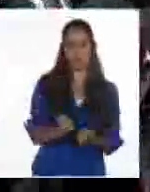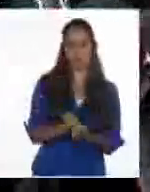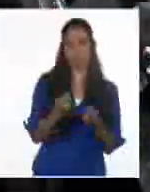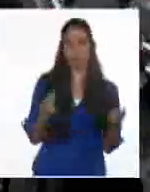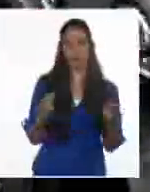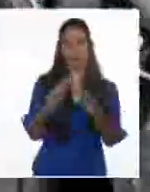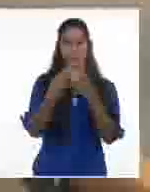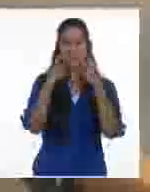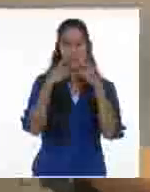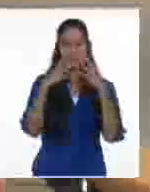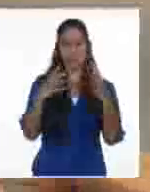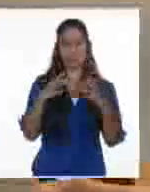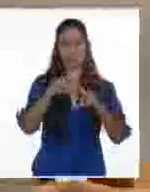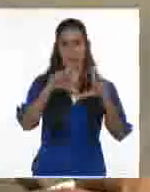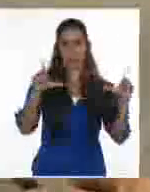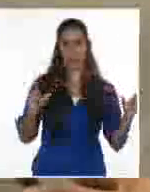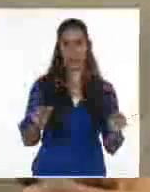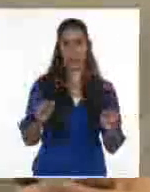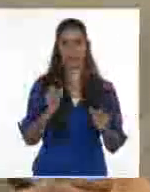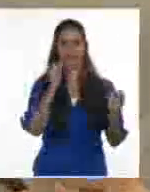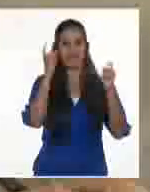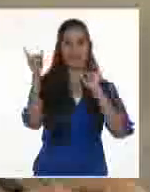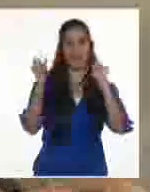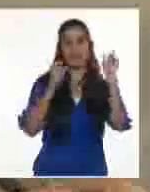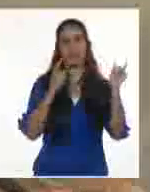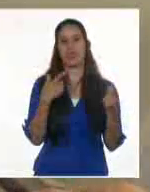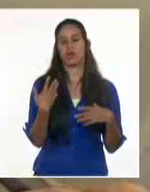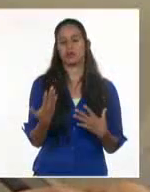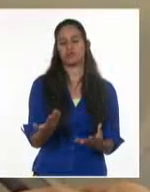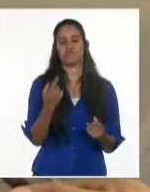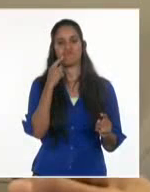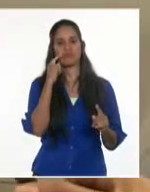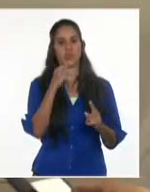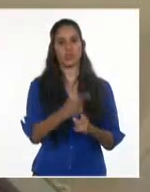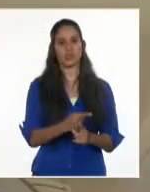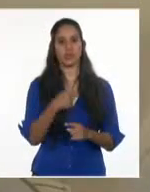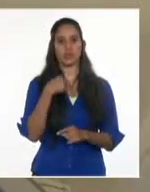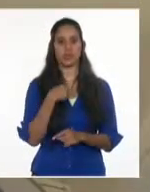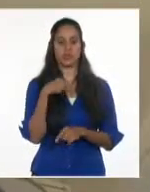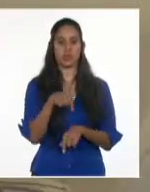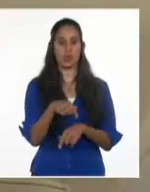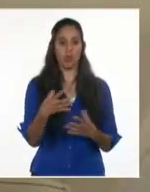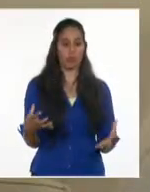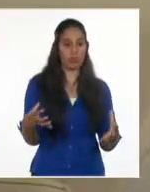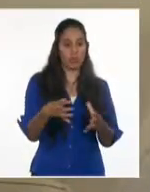en Cuba. La idea me surge porque yo con Salsa Mayor, es decir, con mi orquesta,